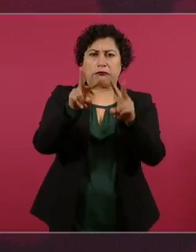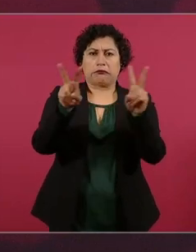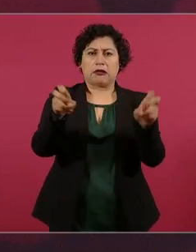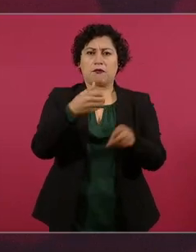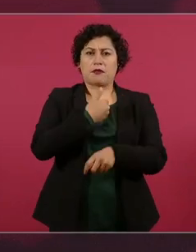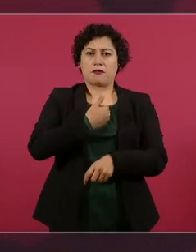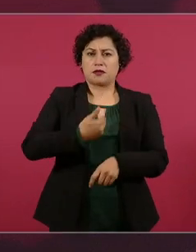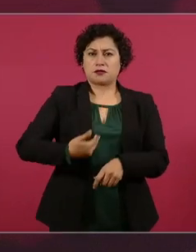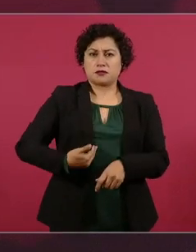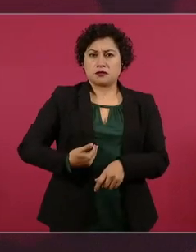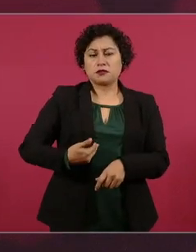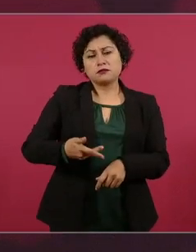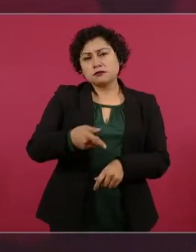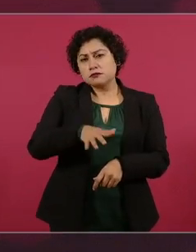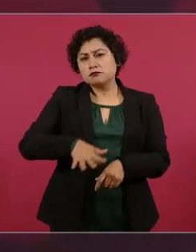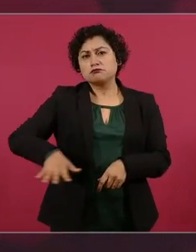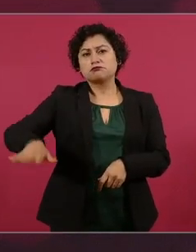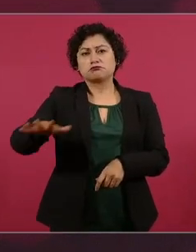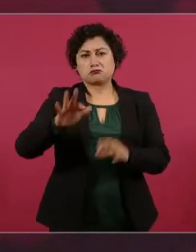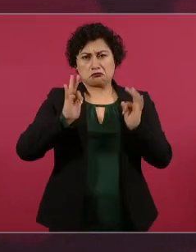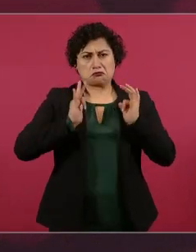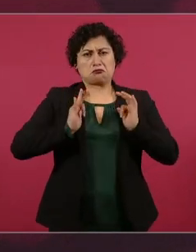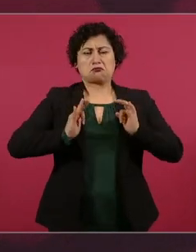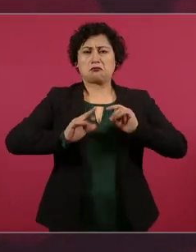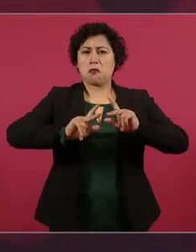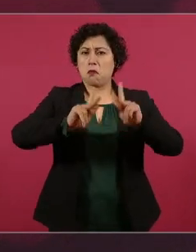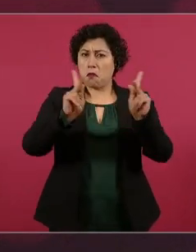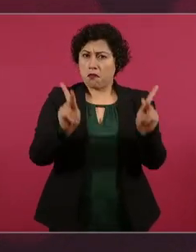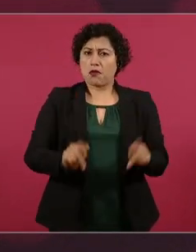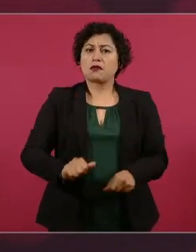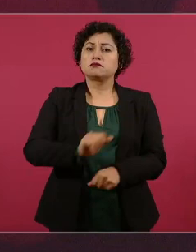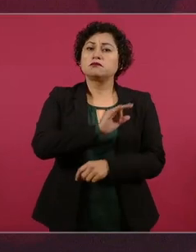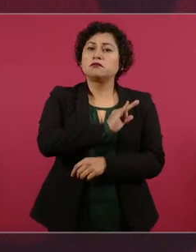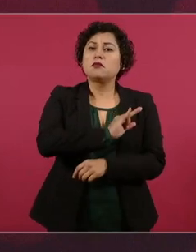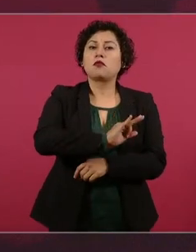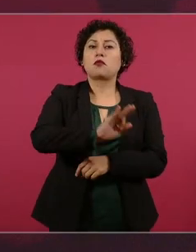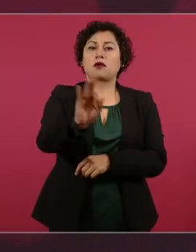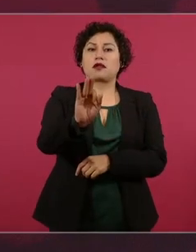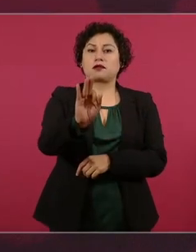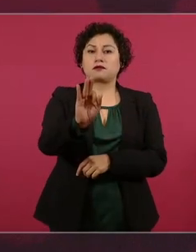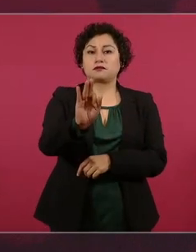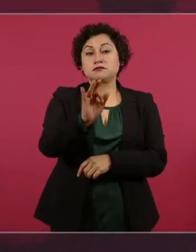El que usa la fuerza es porque no tiene la razón.